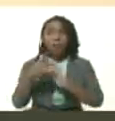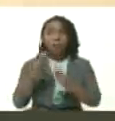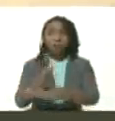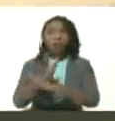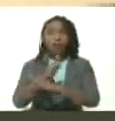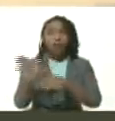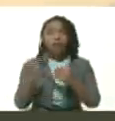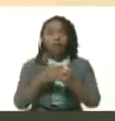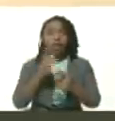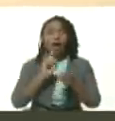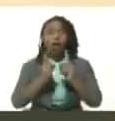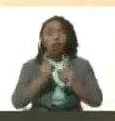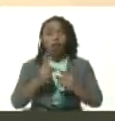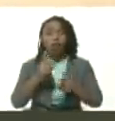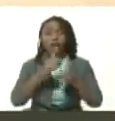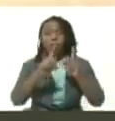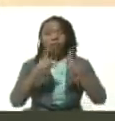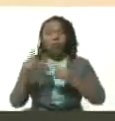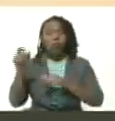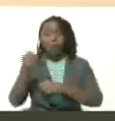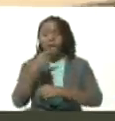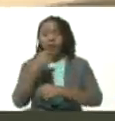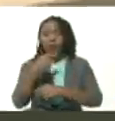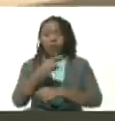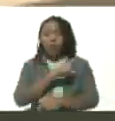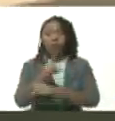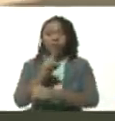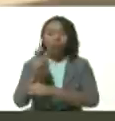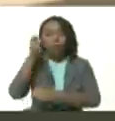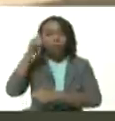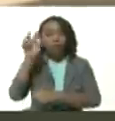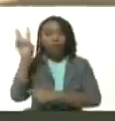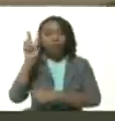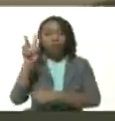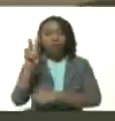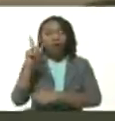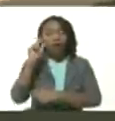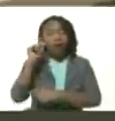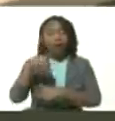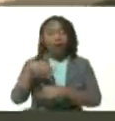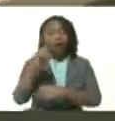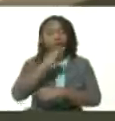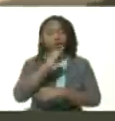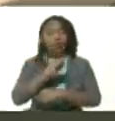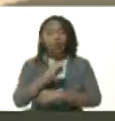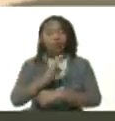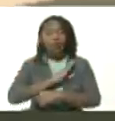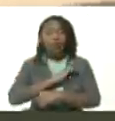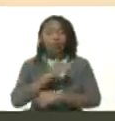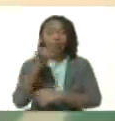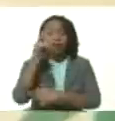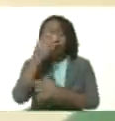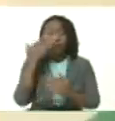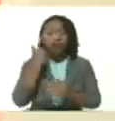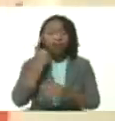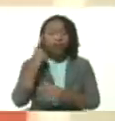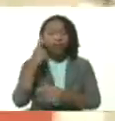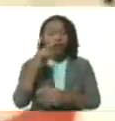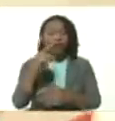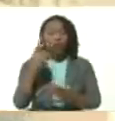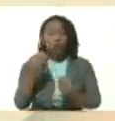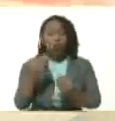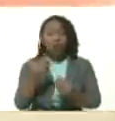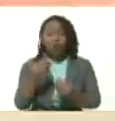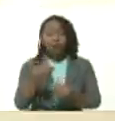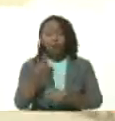laboratorios, esto fue uno de los medicamentos que más demandaba el pueblo venezolano. En el caso del Zulia, tenemos esa enfermedad muy latente. En